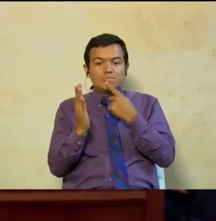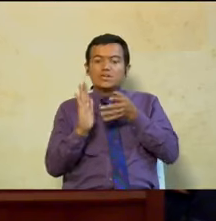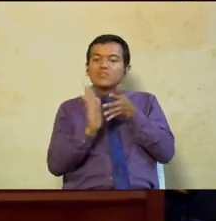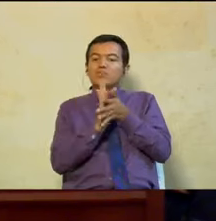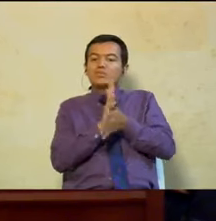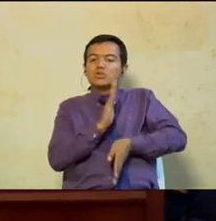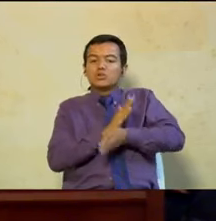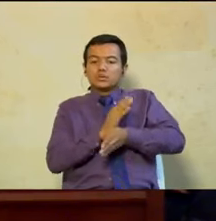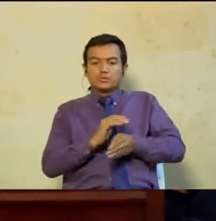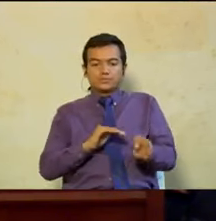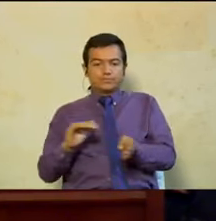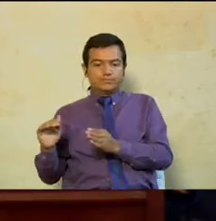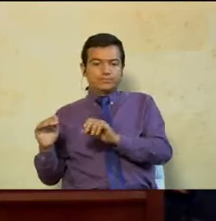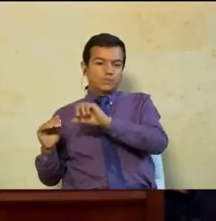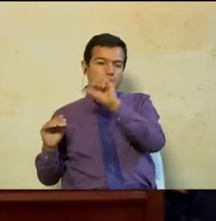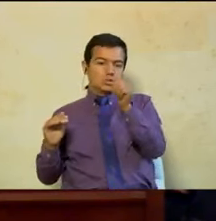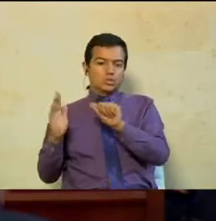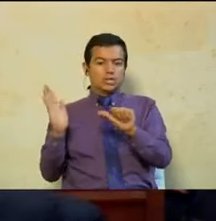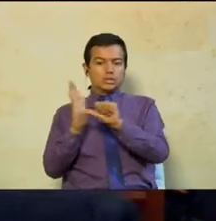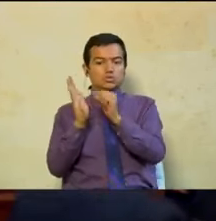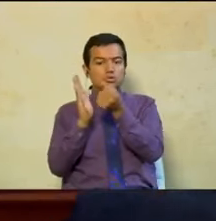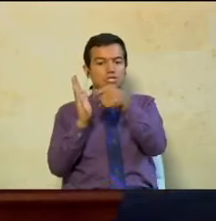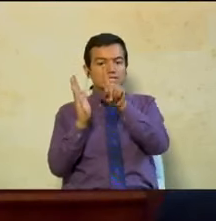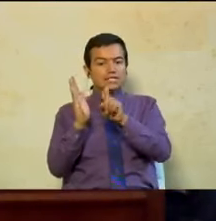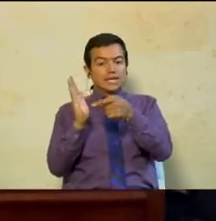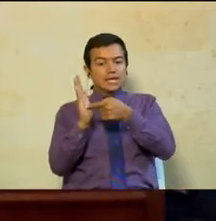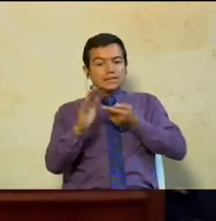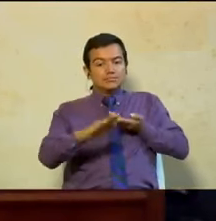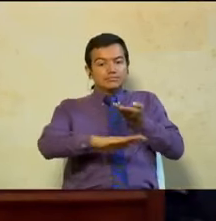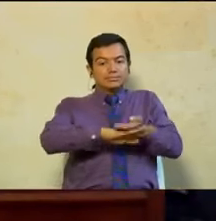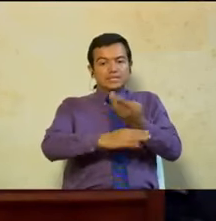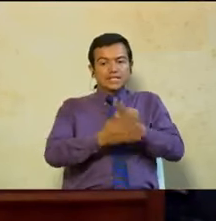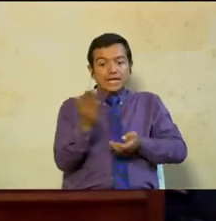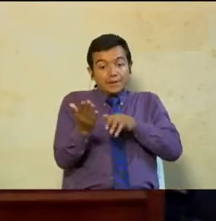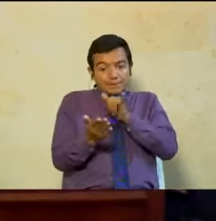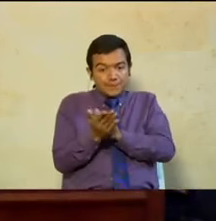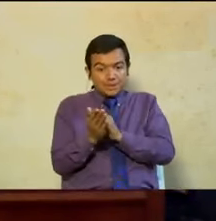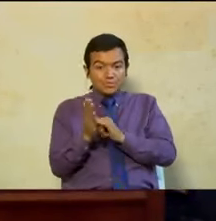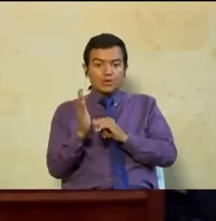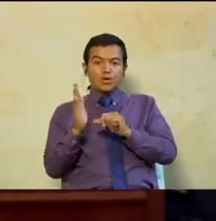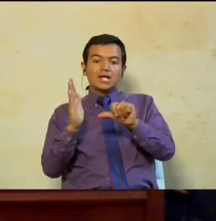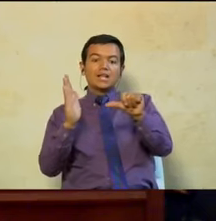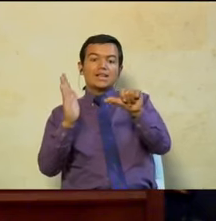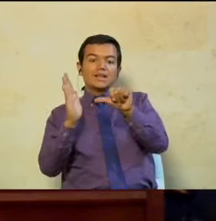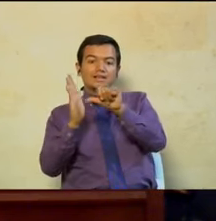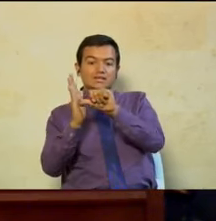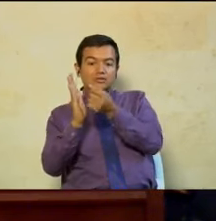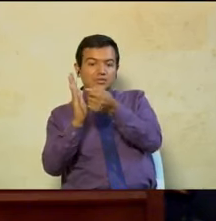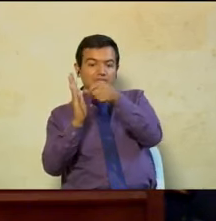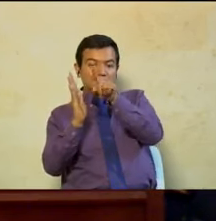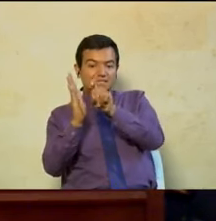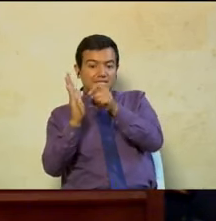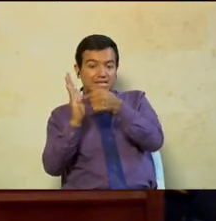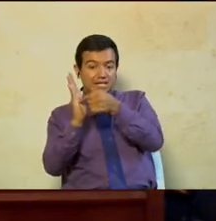artículo 16 una proposición que pide eliminar el artículo 16 firmada por el señor